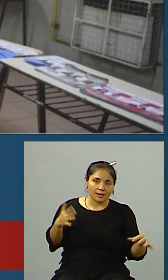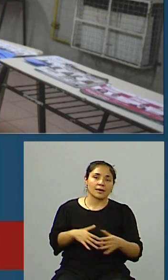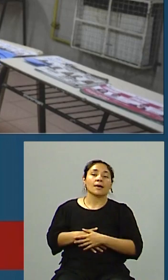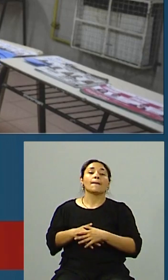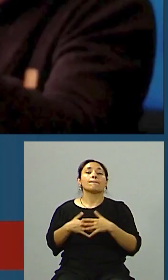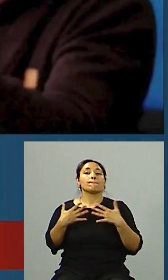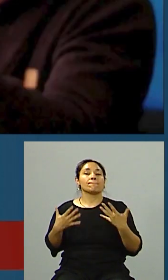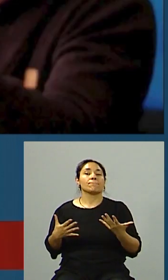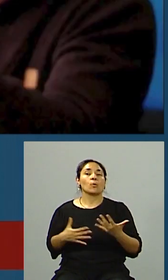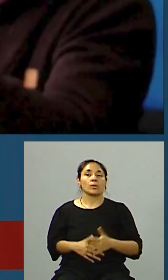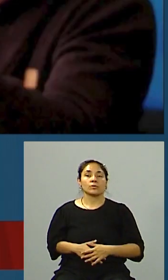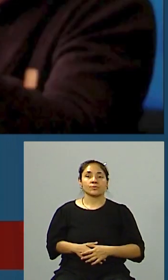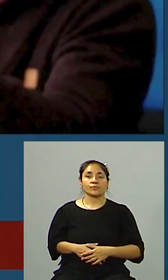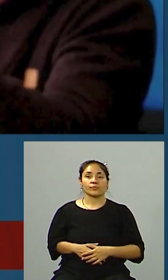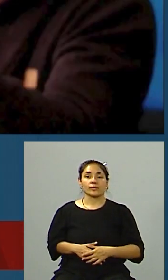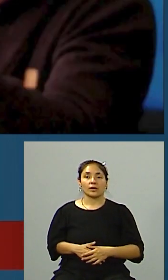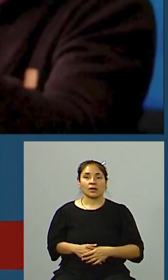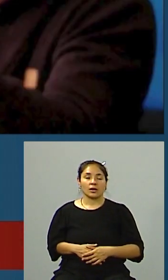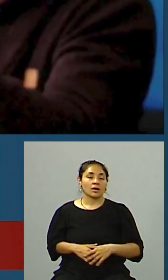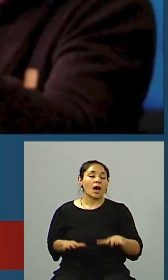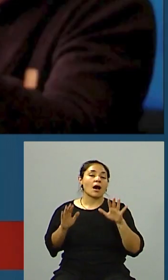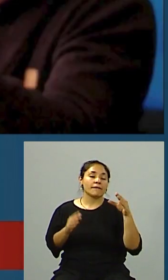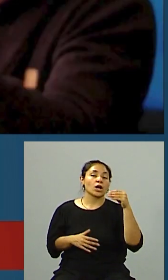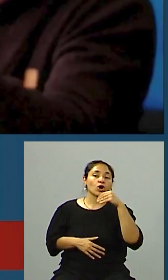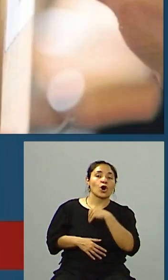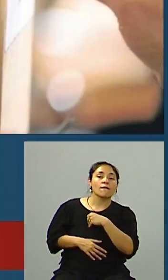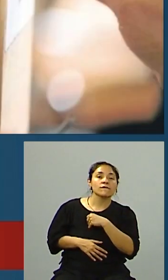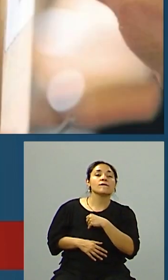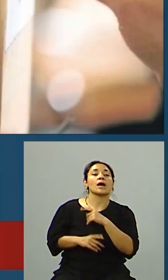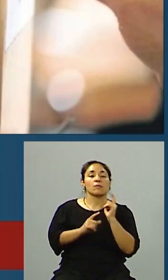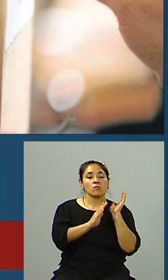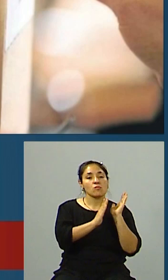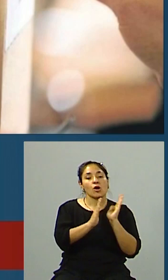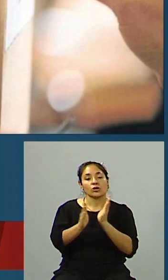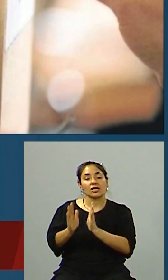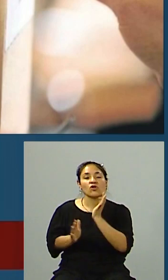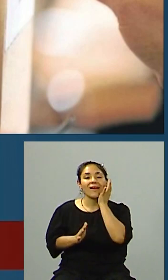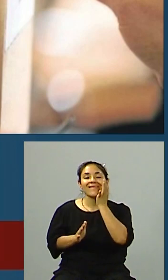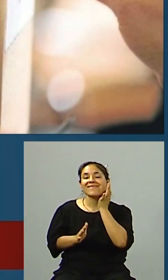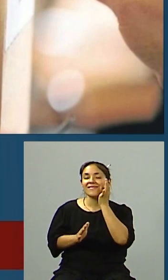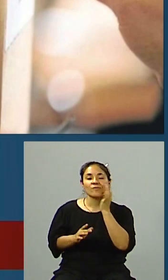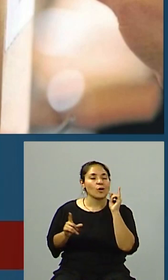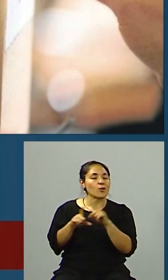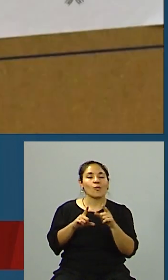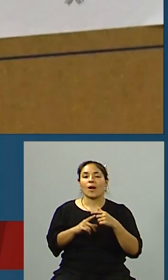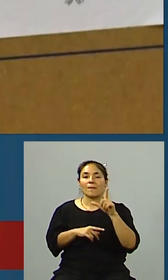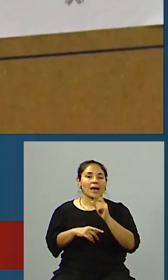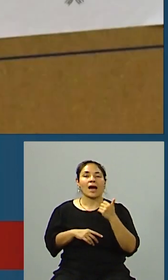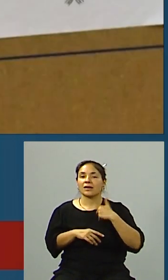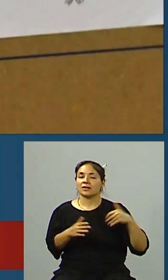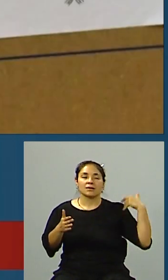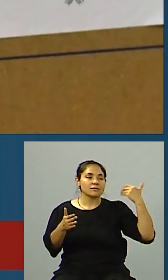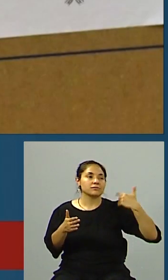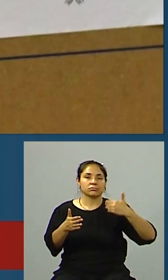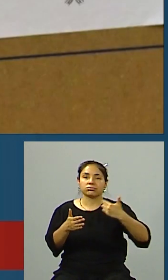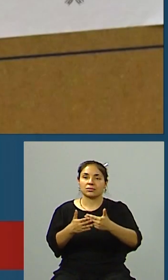bueno, no será más que confiar en que volvamos a tener un proceso limpio como lo hemos tenido en la Argentina en los últimos años. Sin